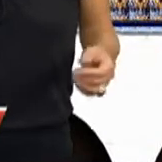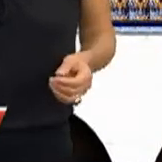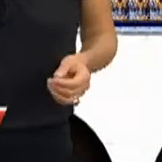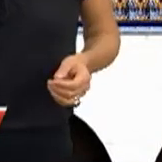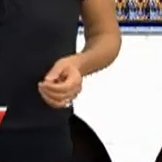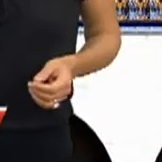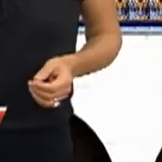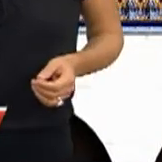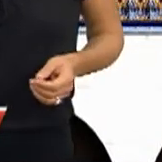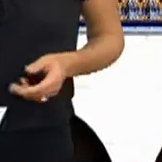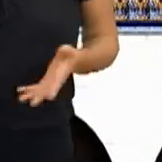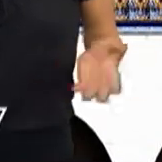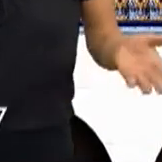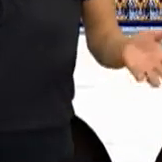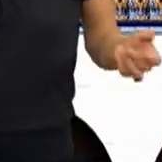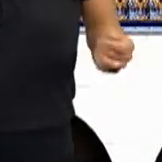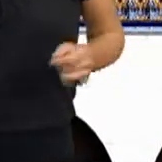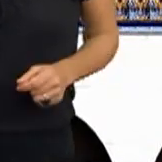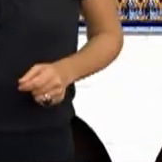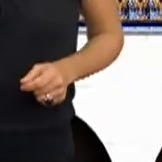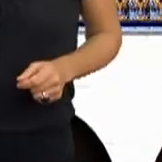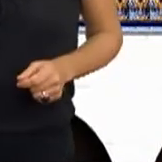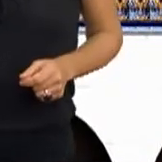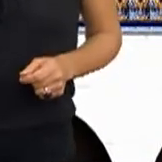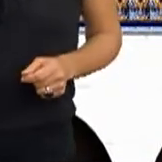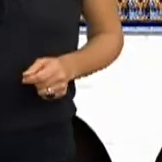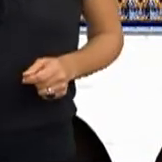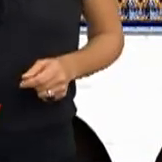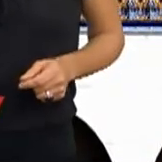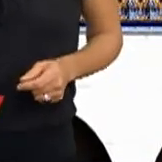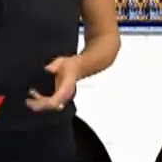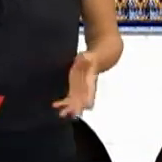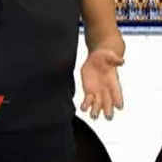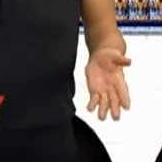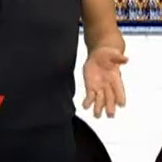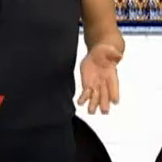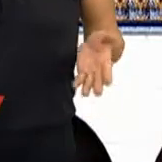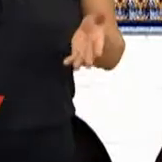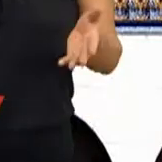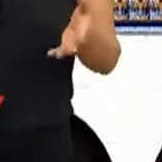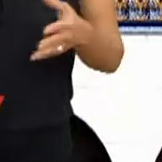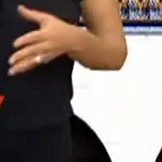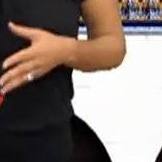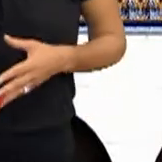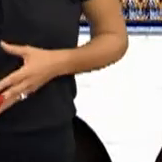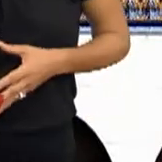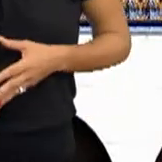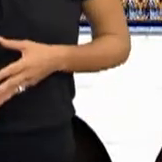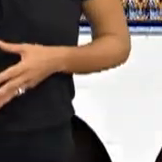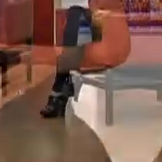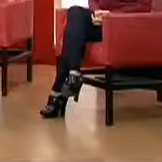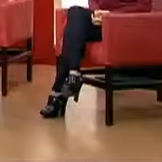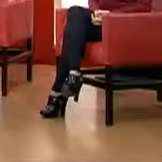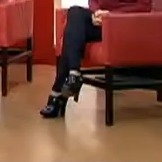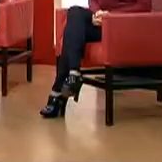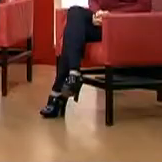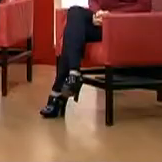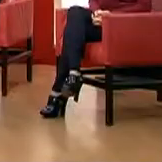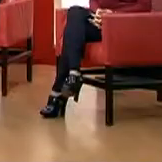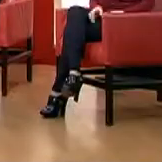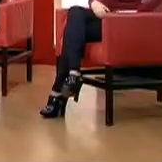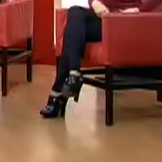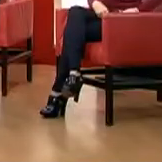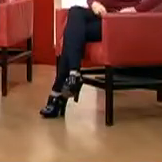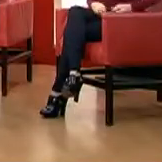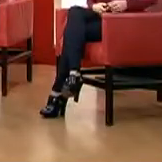saborearte.com.mx y a seguirme como Saborearte en redes sociales. Nos vemos la próxima semana aquí en Sabor de México. Así es, vamos al